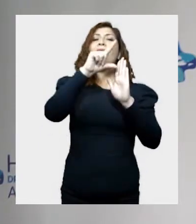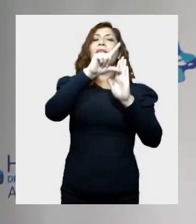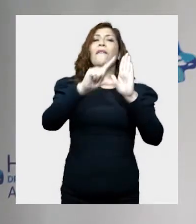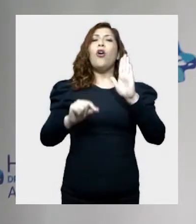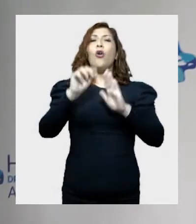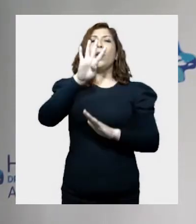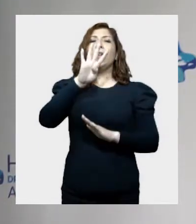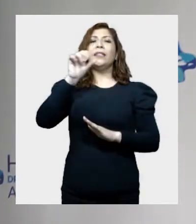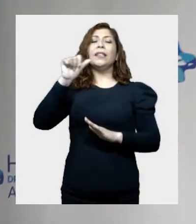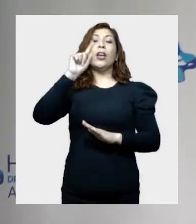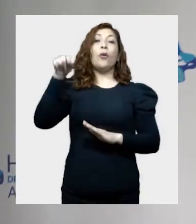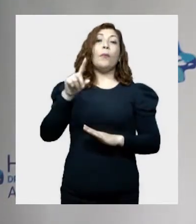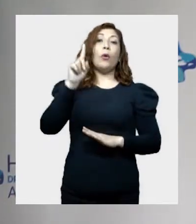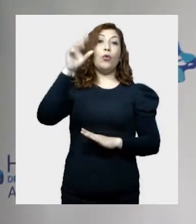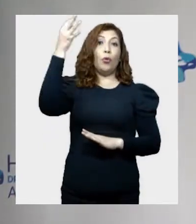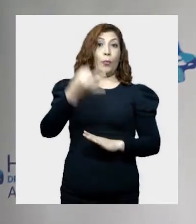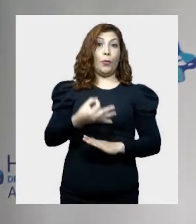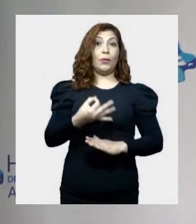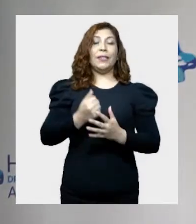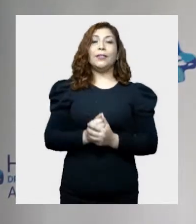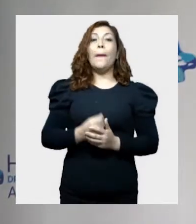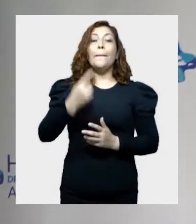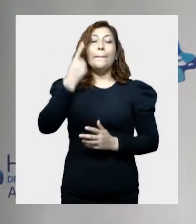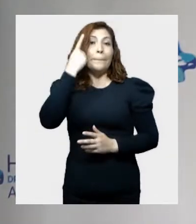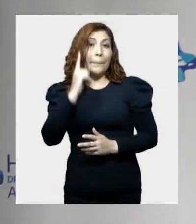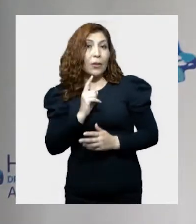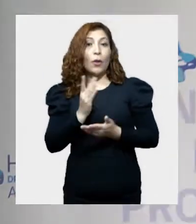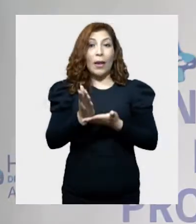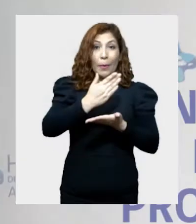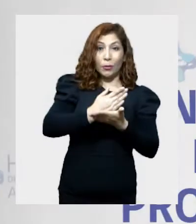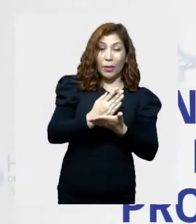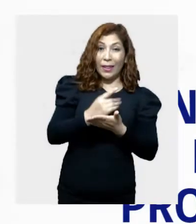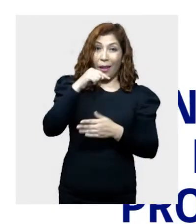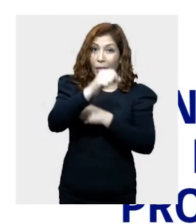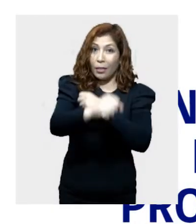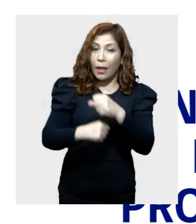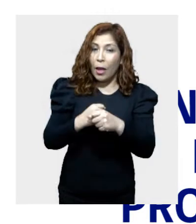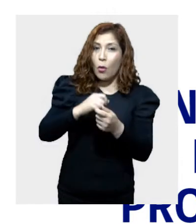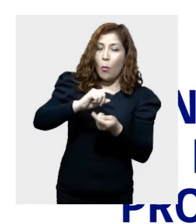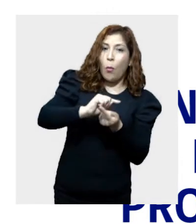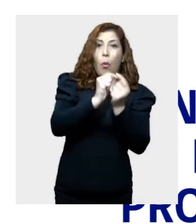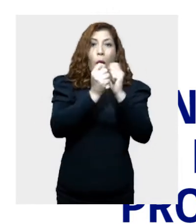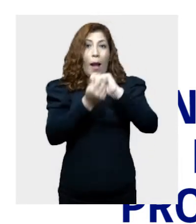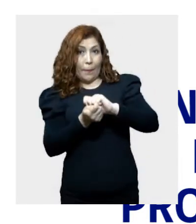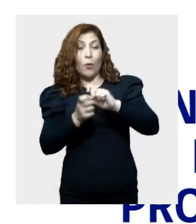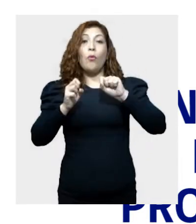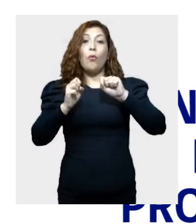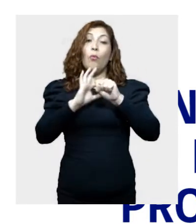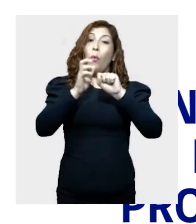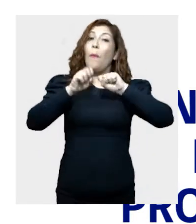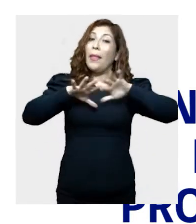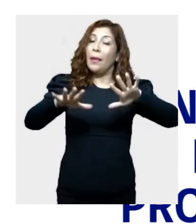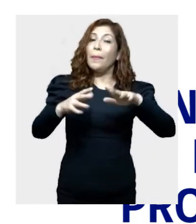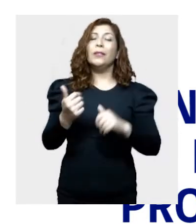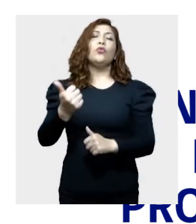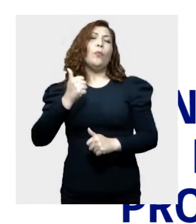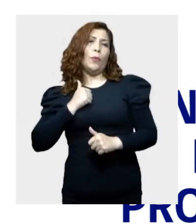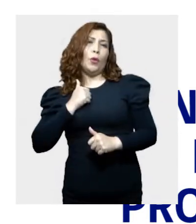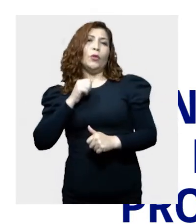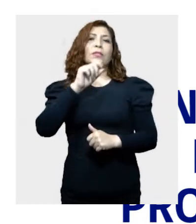del 46,1%, pero en la programación anual, reajustada por la pandemia, un cumplimiento